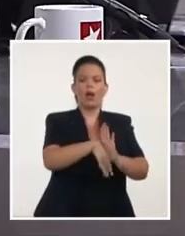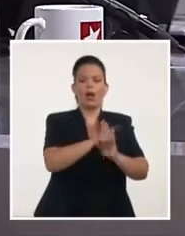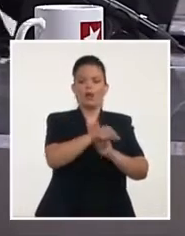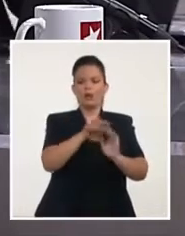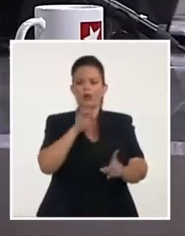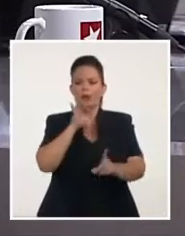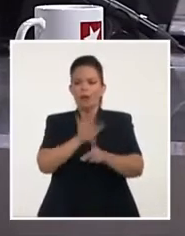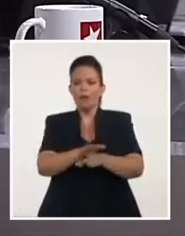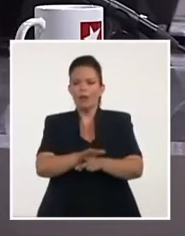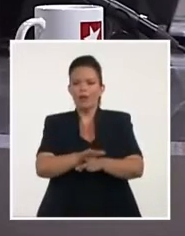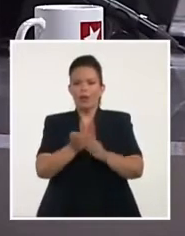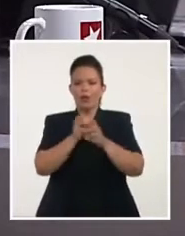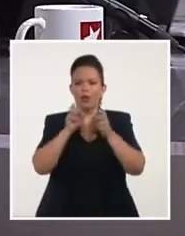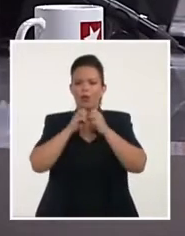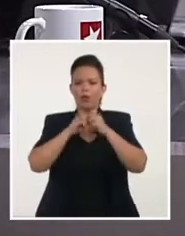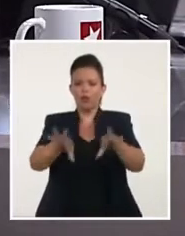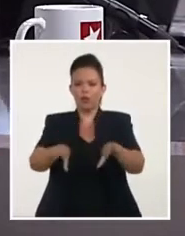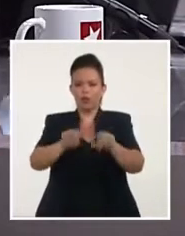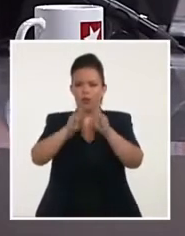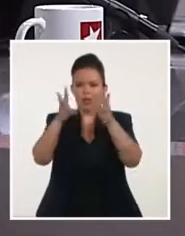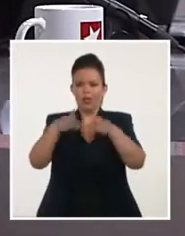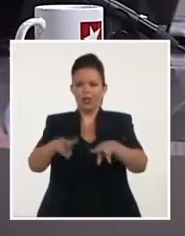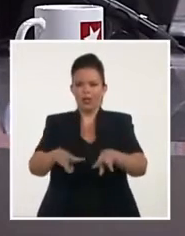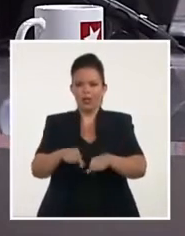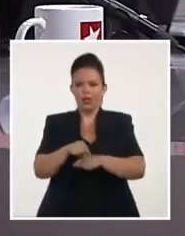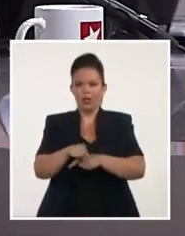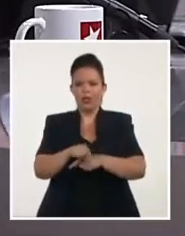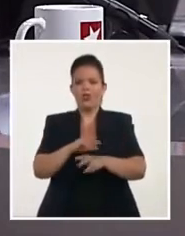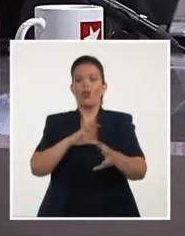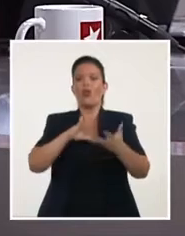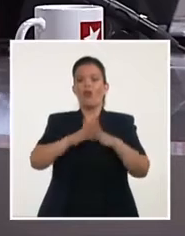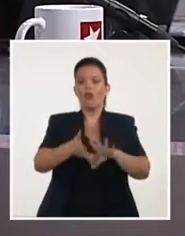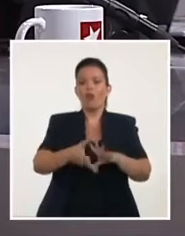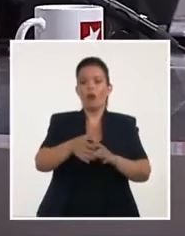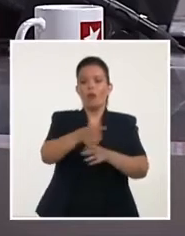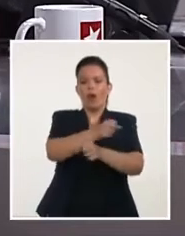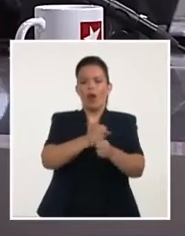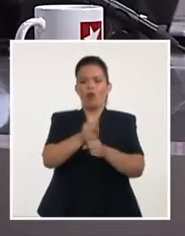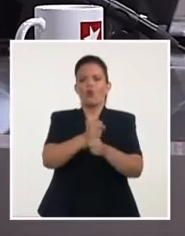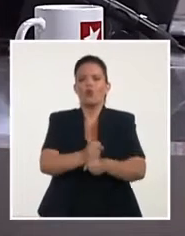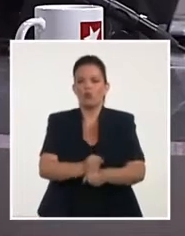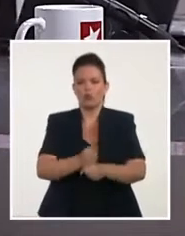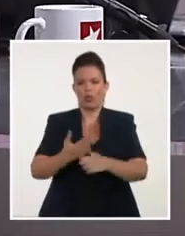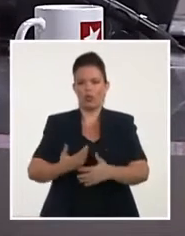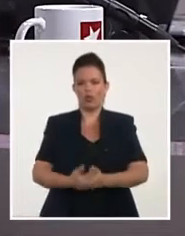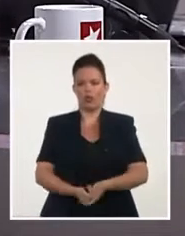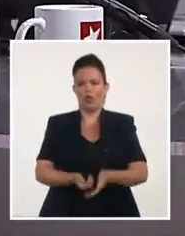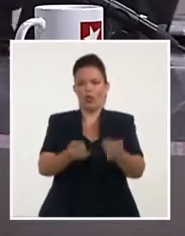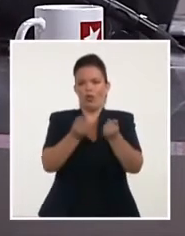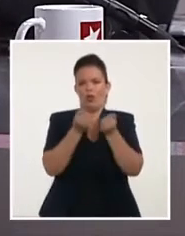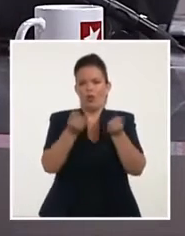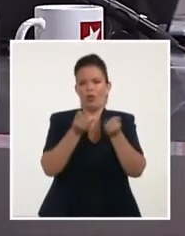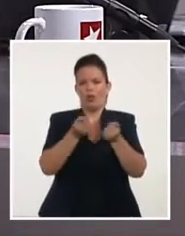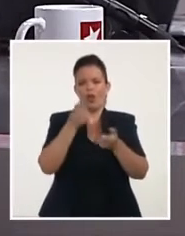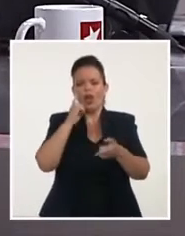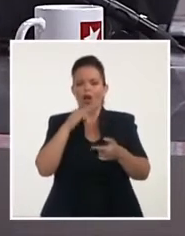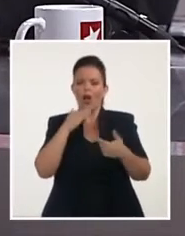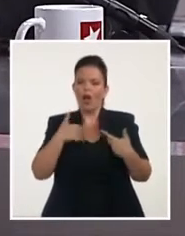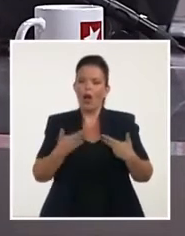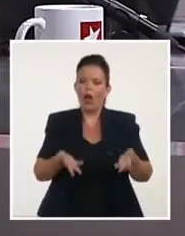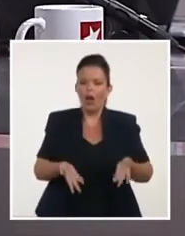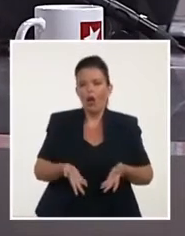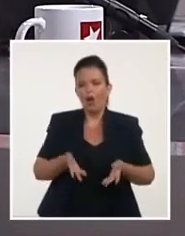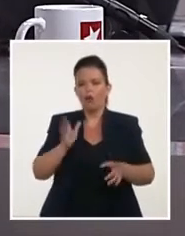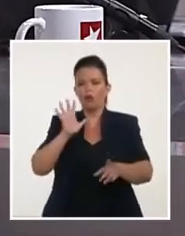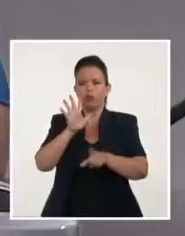ese trasvase, ese canal para articular un mensaje de acción sobre Cuba, de enfrentamiento a